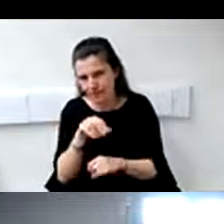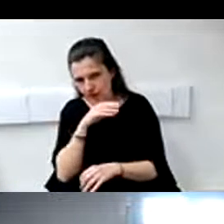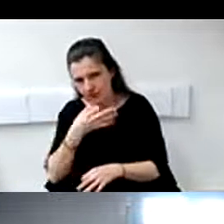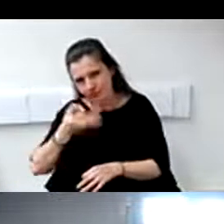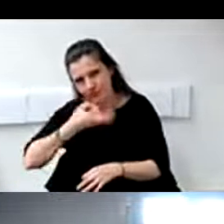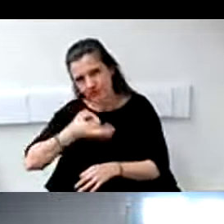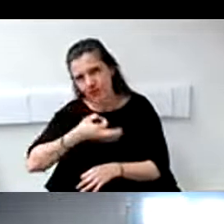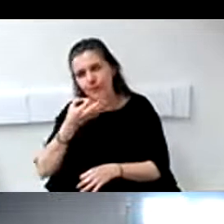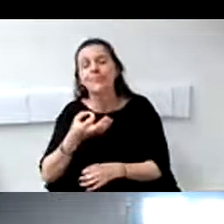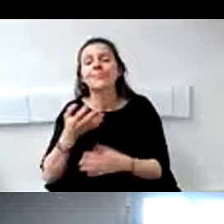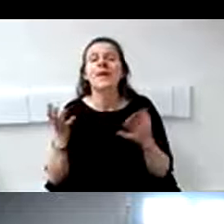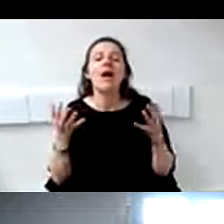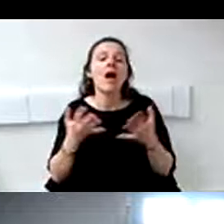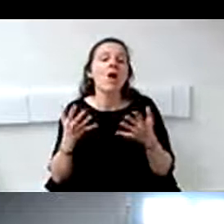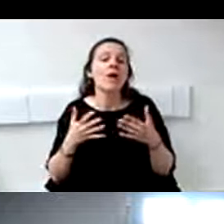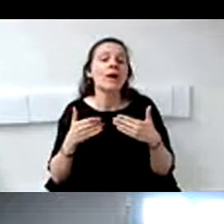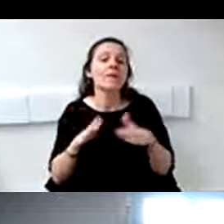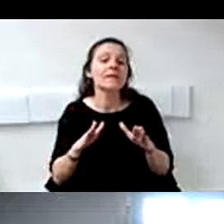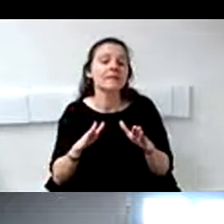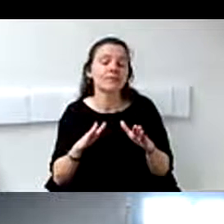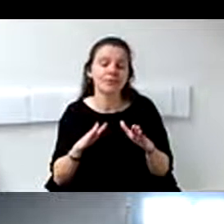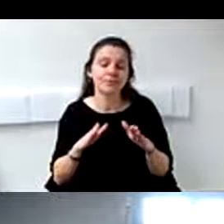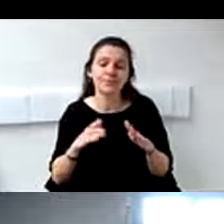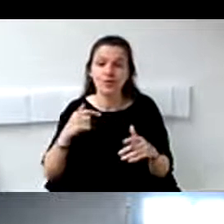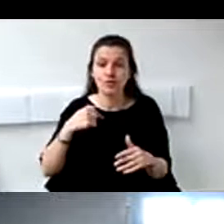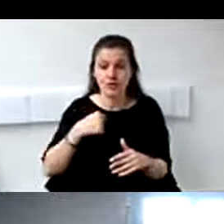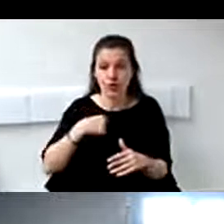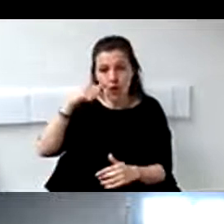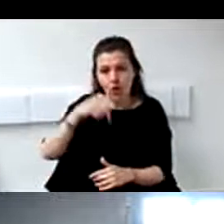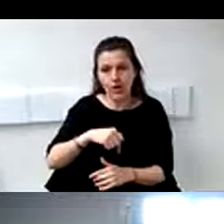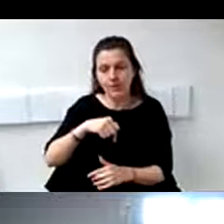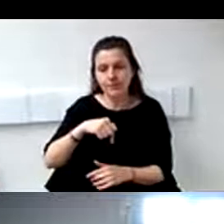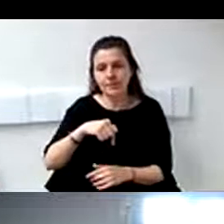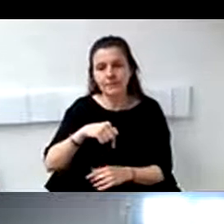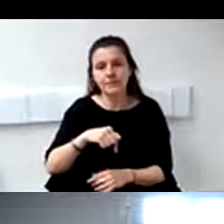Largamos entonces con lo primero. Yo en el día de hoy,